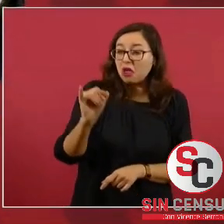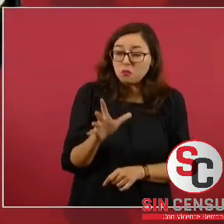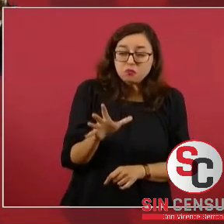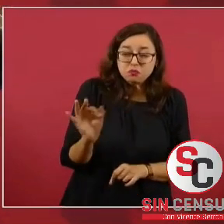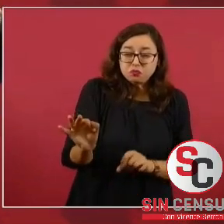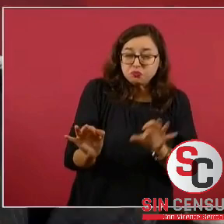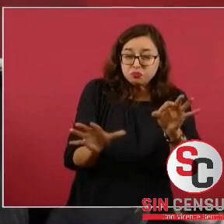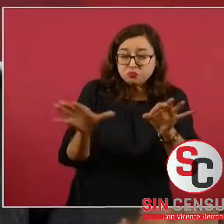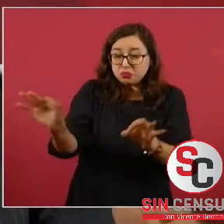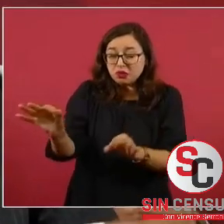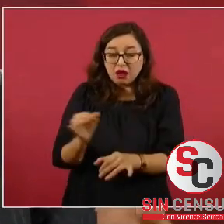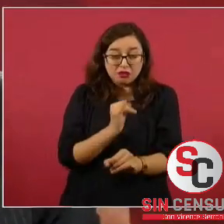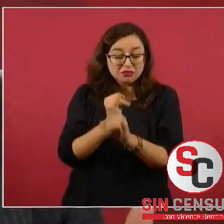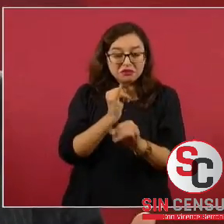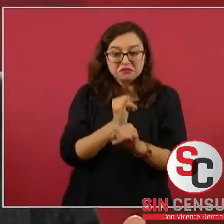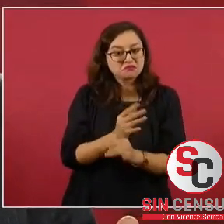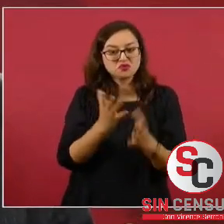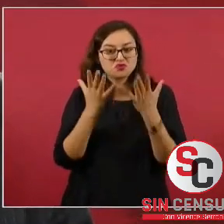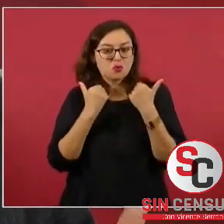donde